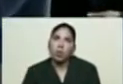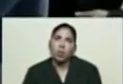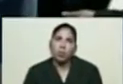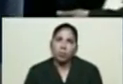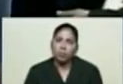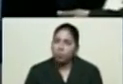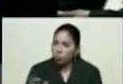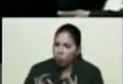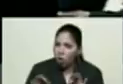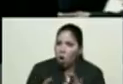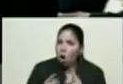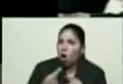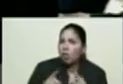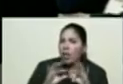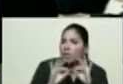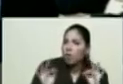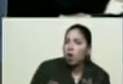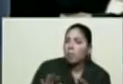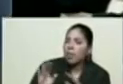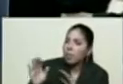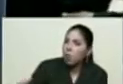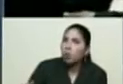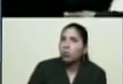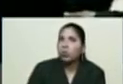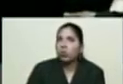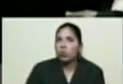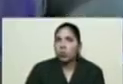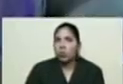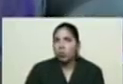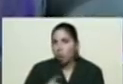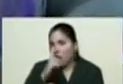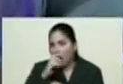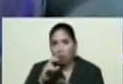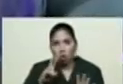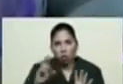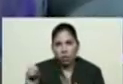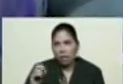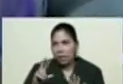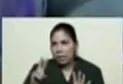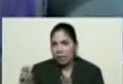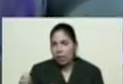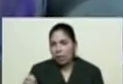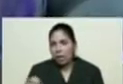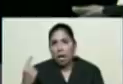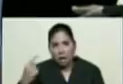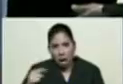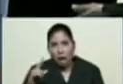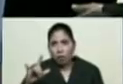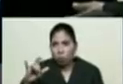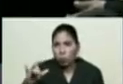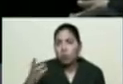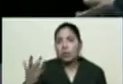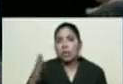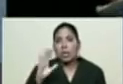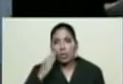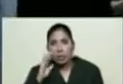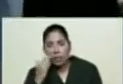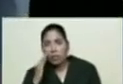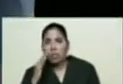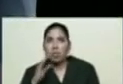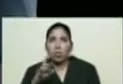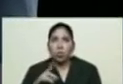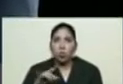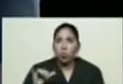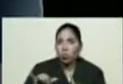mecanismos distintos hoy en día en el mundo, estos no son los años 70 y los 80, ahí están las redes sociales. ¿Vieron lo que le hicieron a Berlusconi cuando fue a